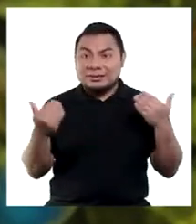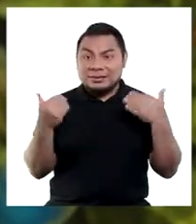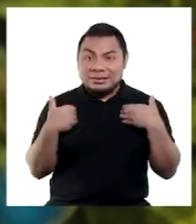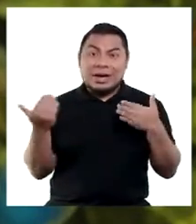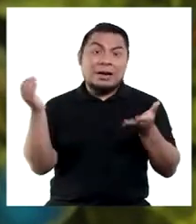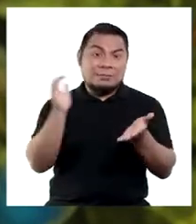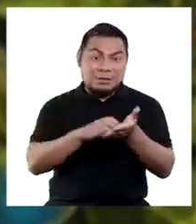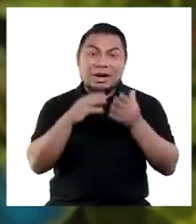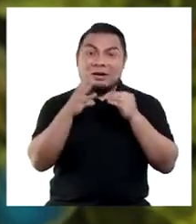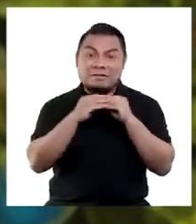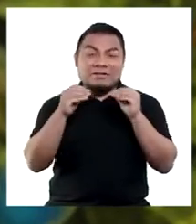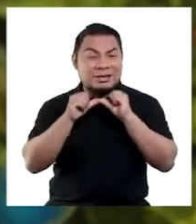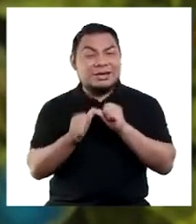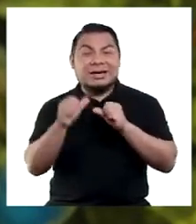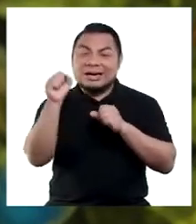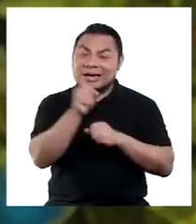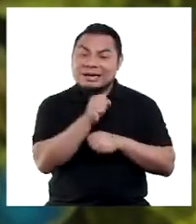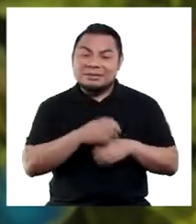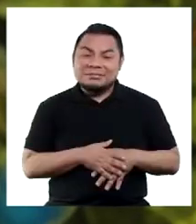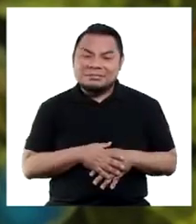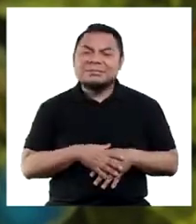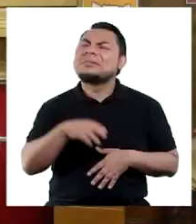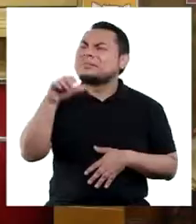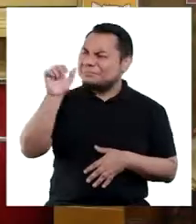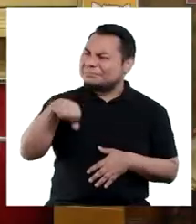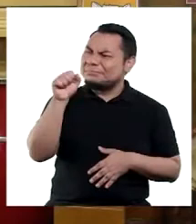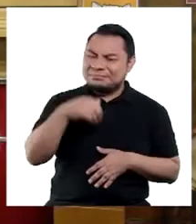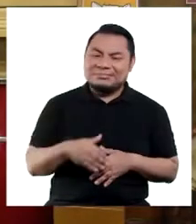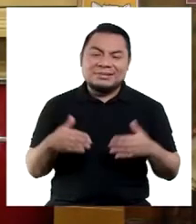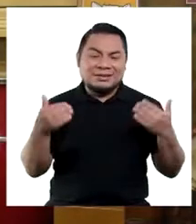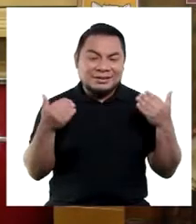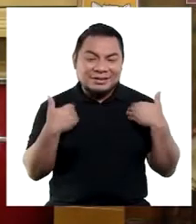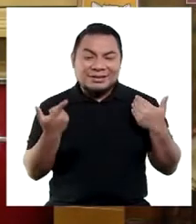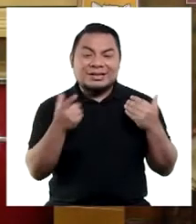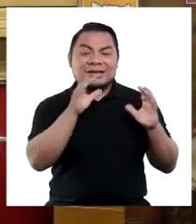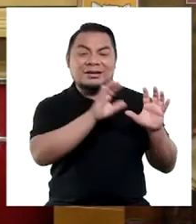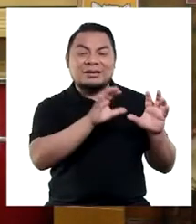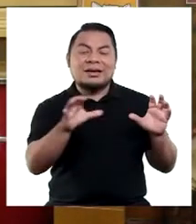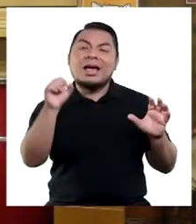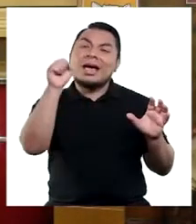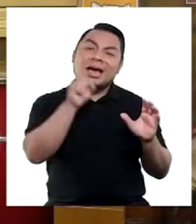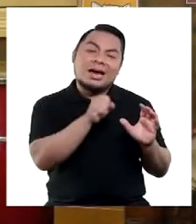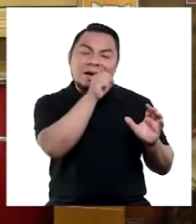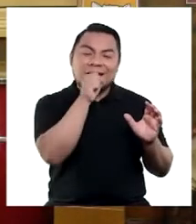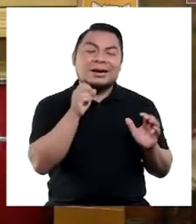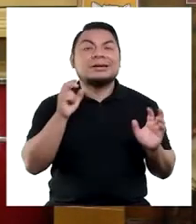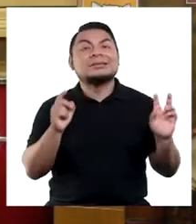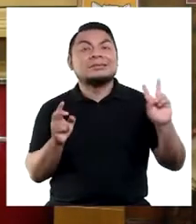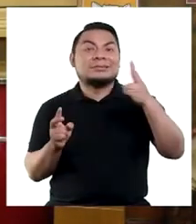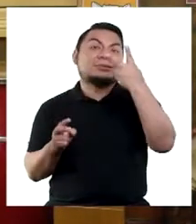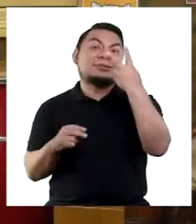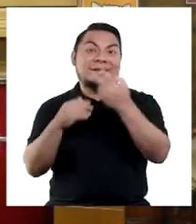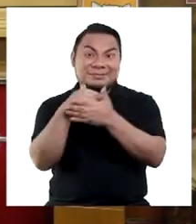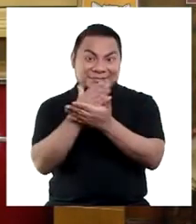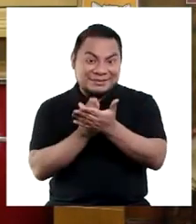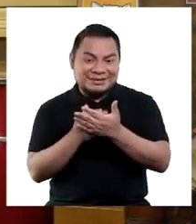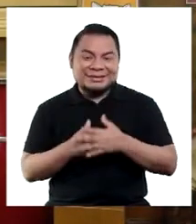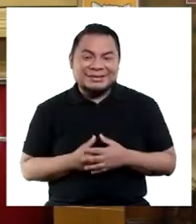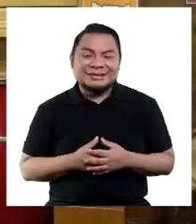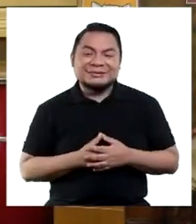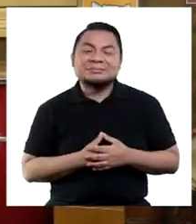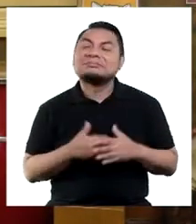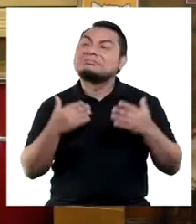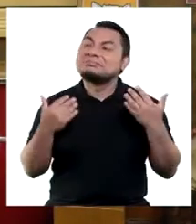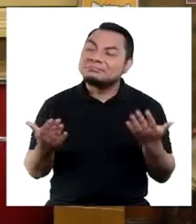tienes más frutas para seguir cantando claro martina seguimos con el pregón cantamos la segunda